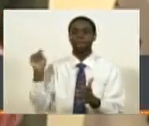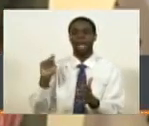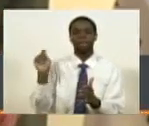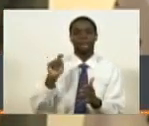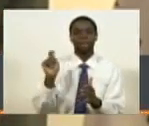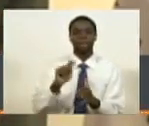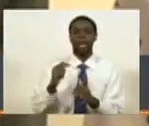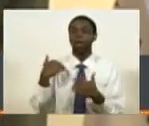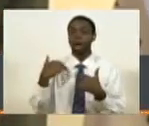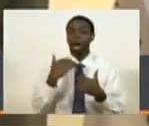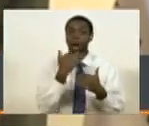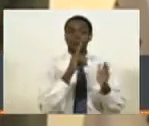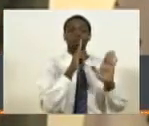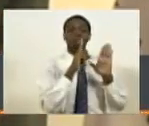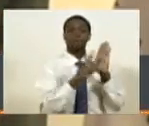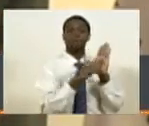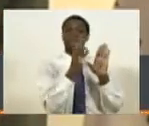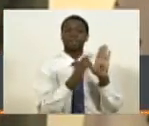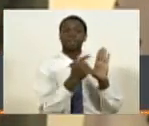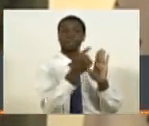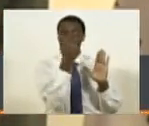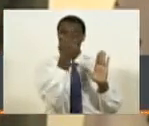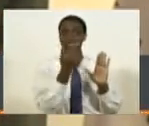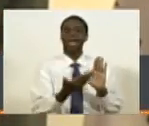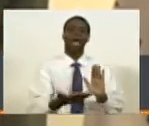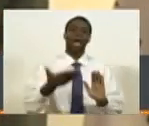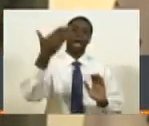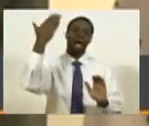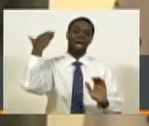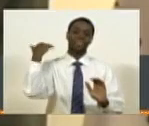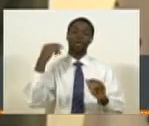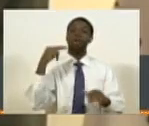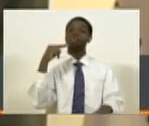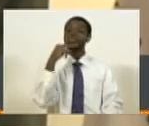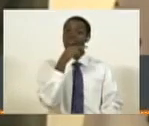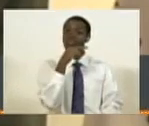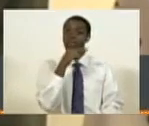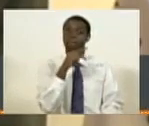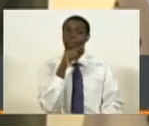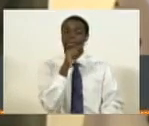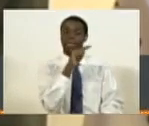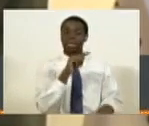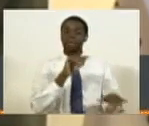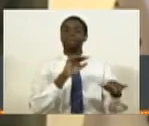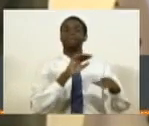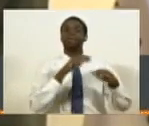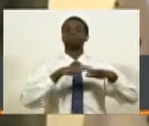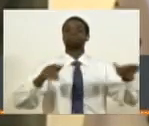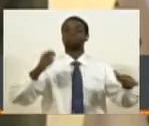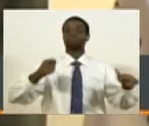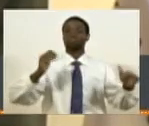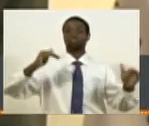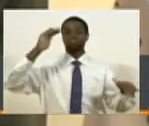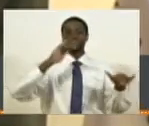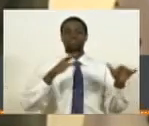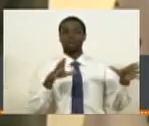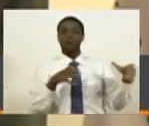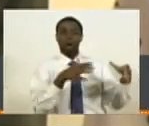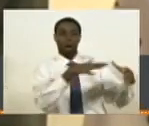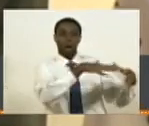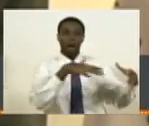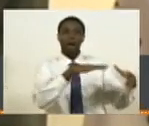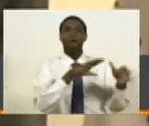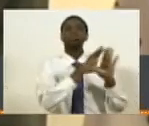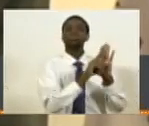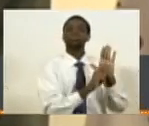en cumplimiento de la sentencia de octubre de la Sala Constitucional del Tribunal Supremo